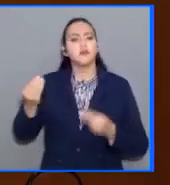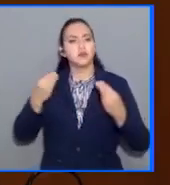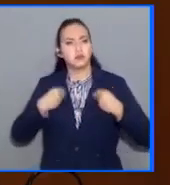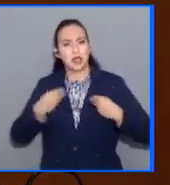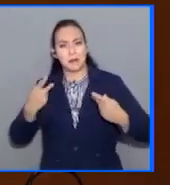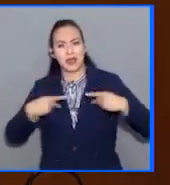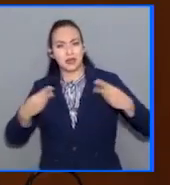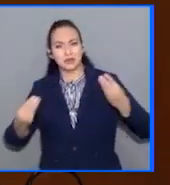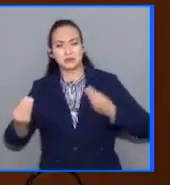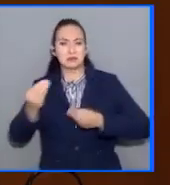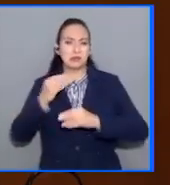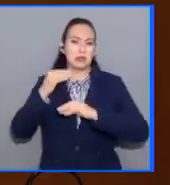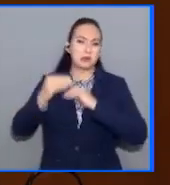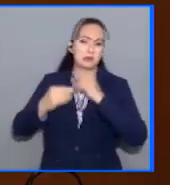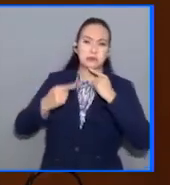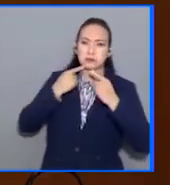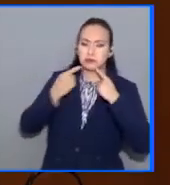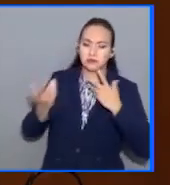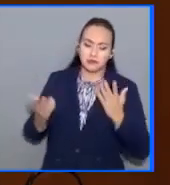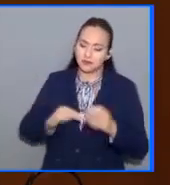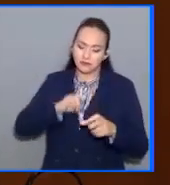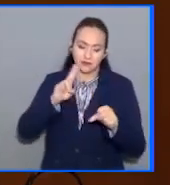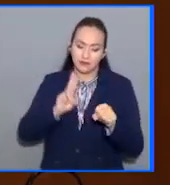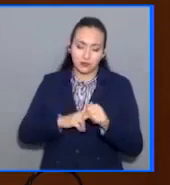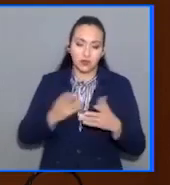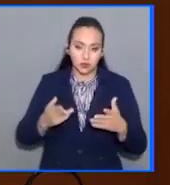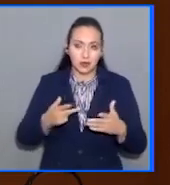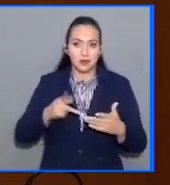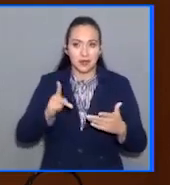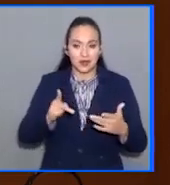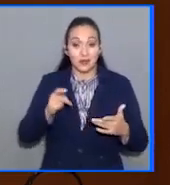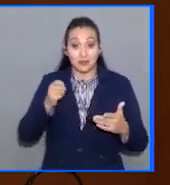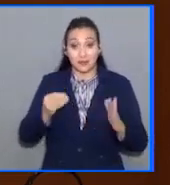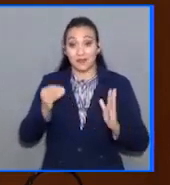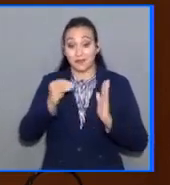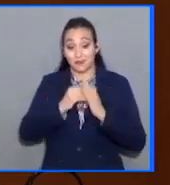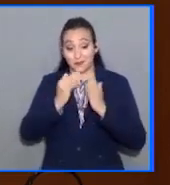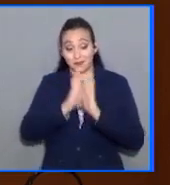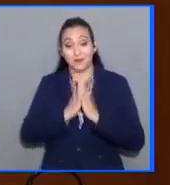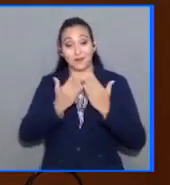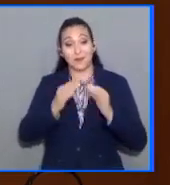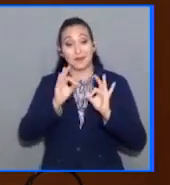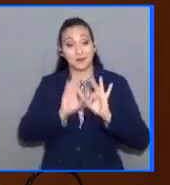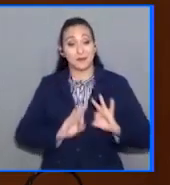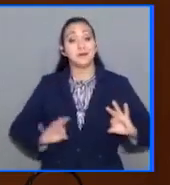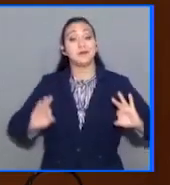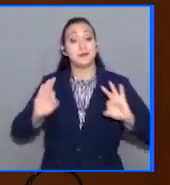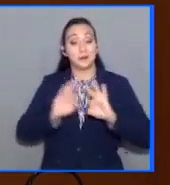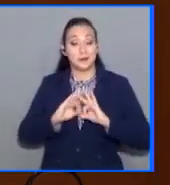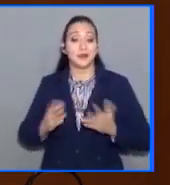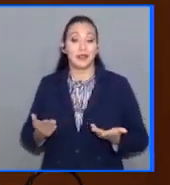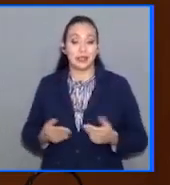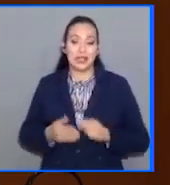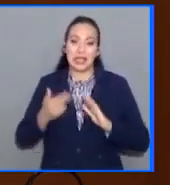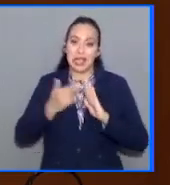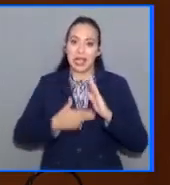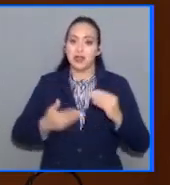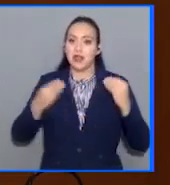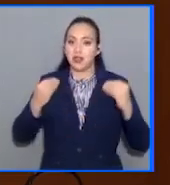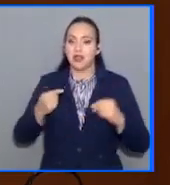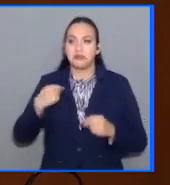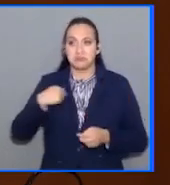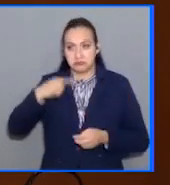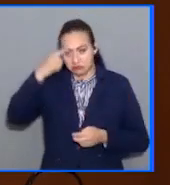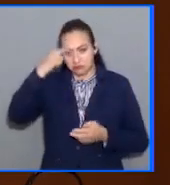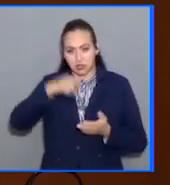este cuestionamiento a ciertas medidas o incluso yo diría cierta